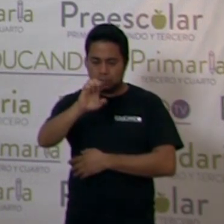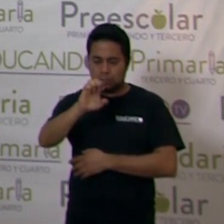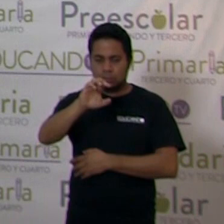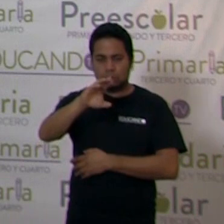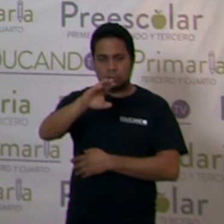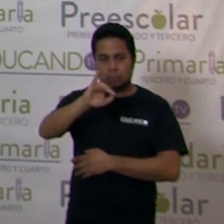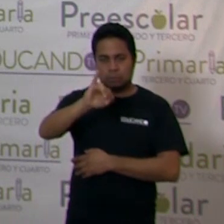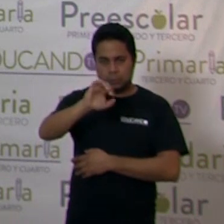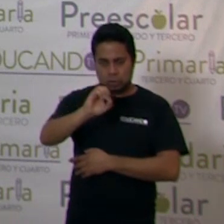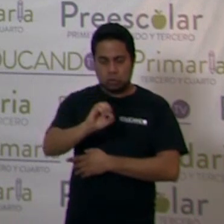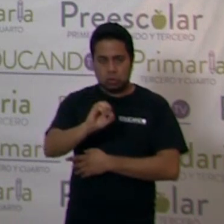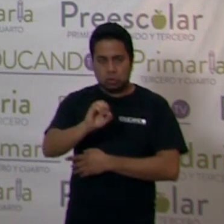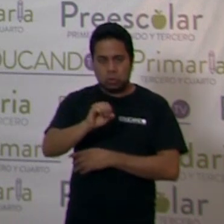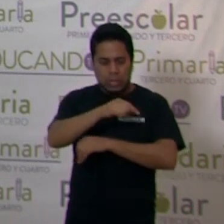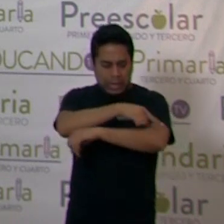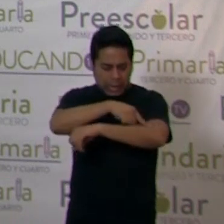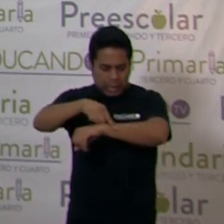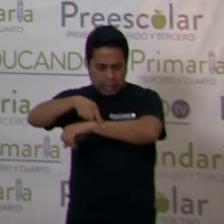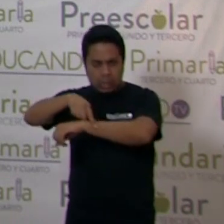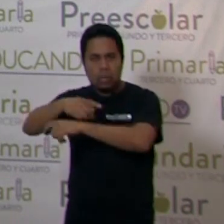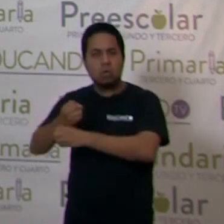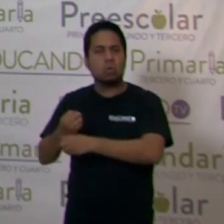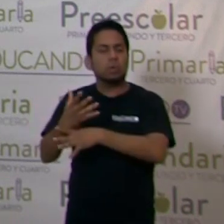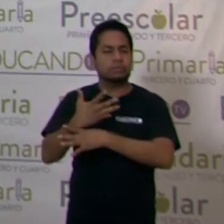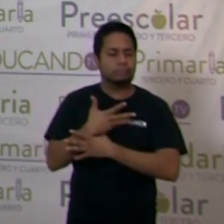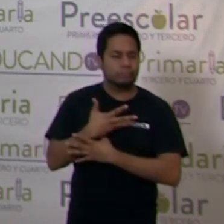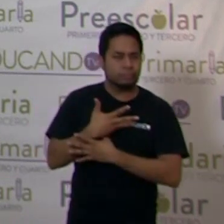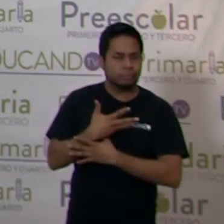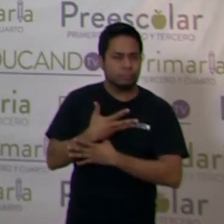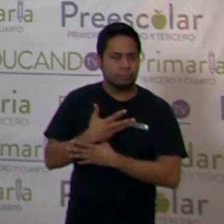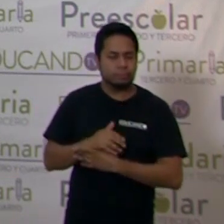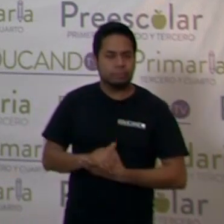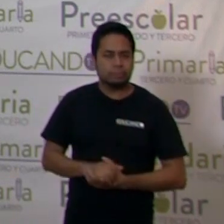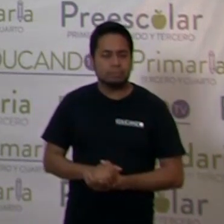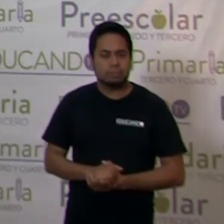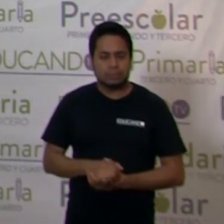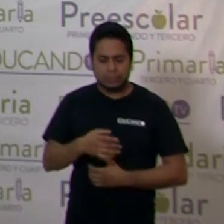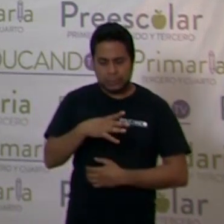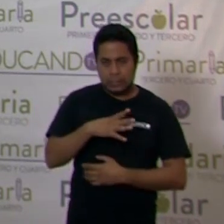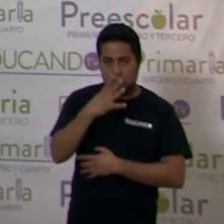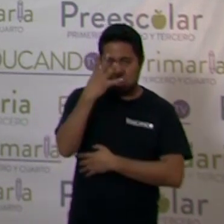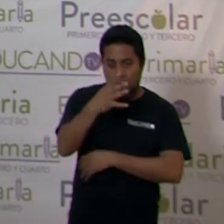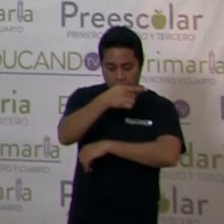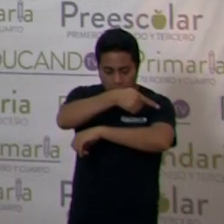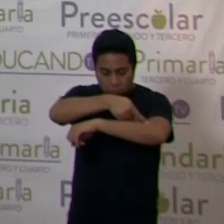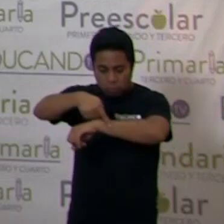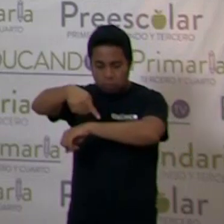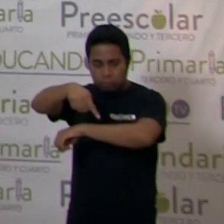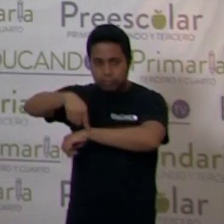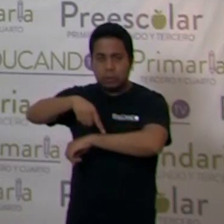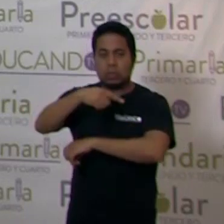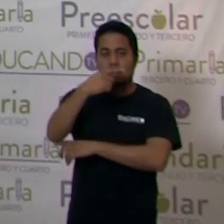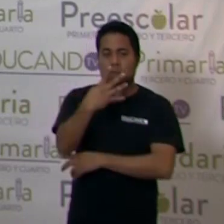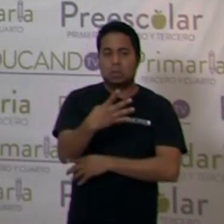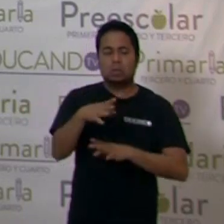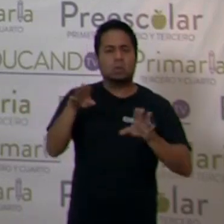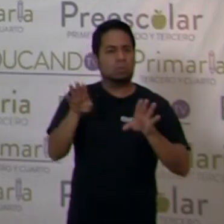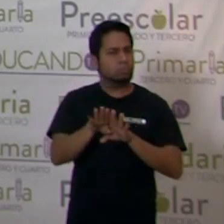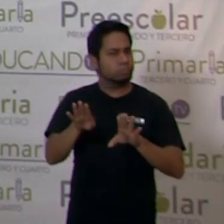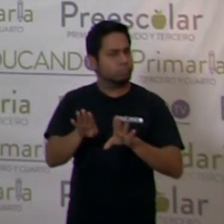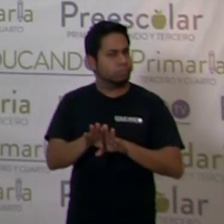trapecio Cuántos lados perfecto tiene cuatro lados Cómo son